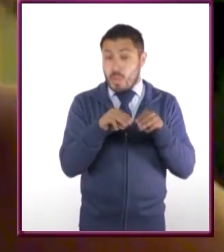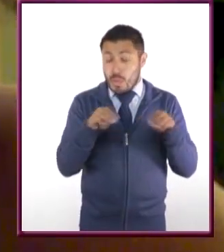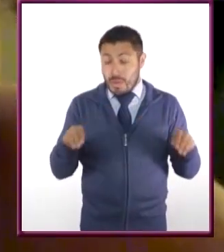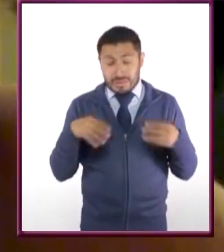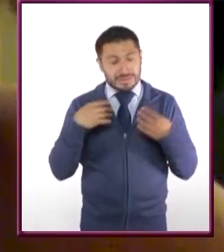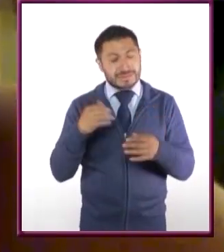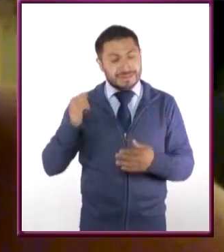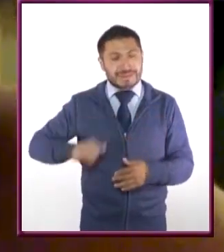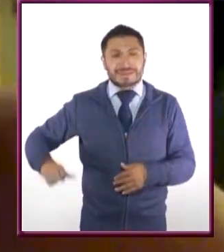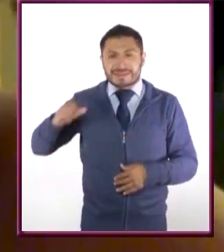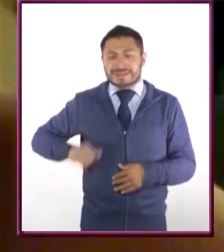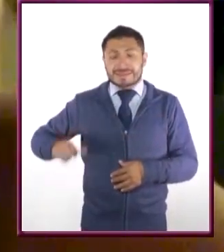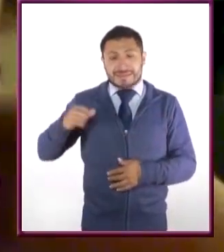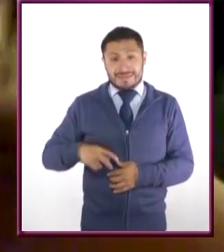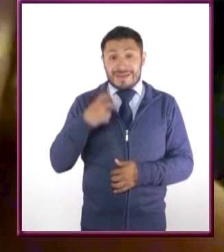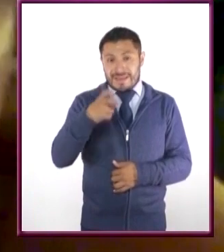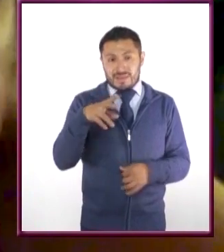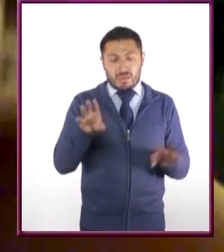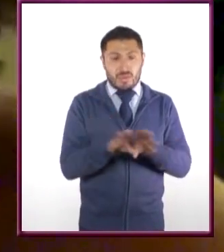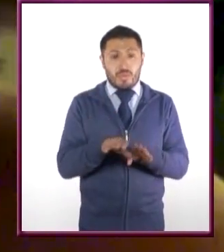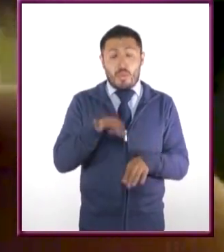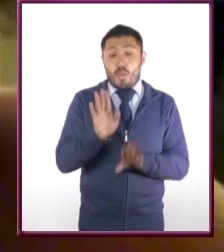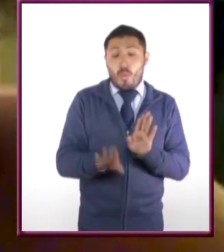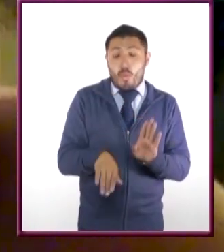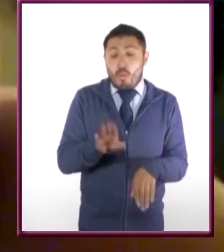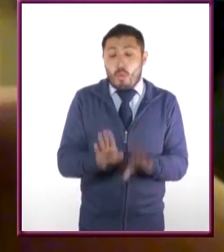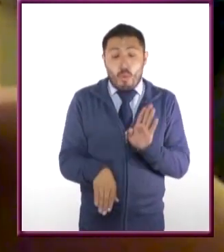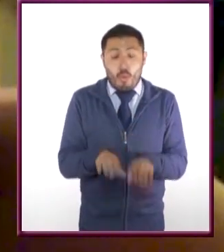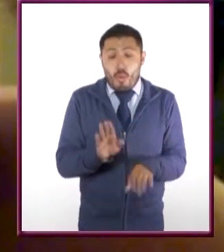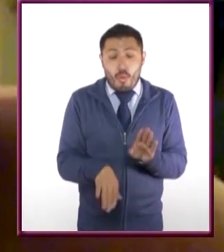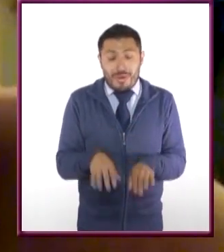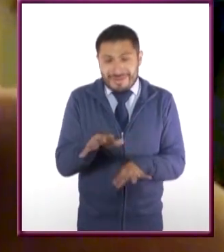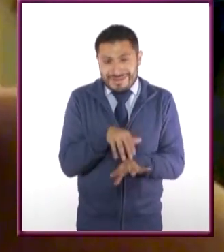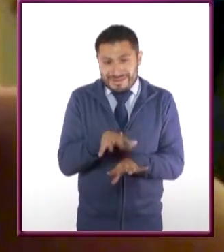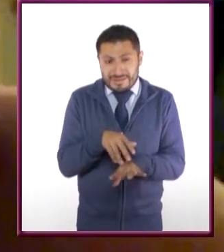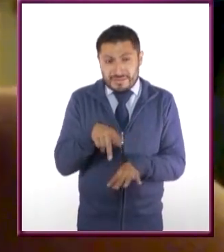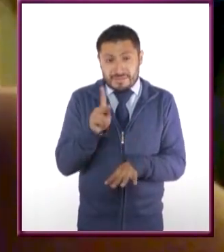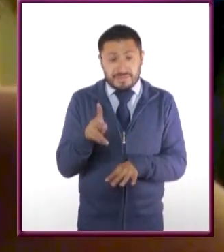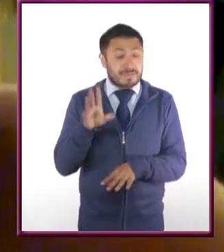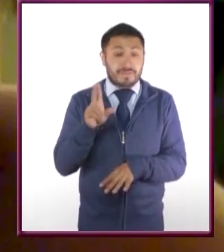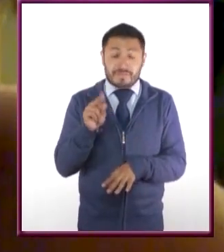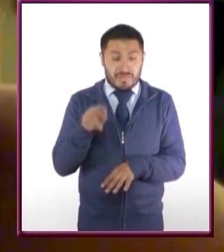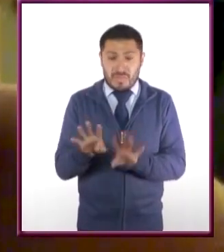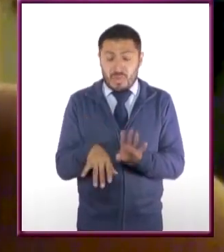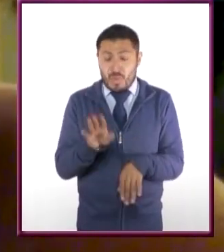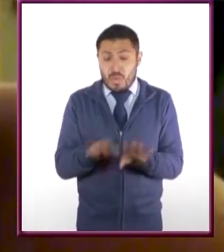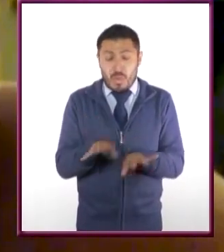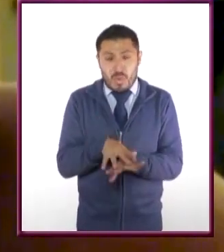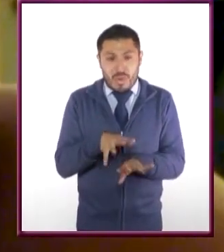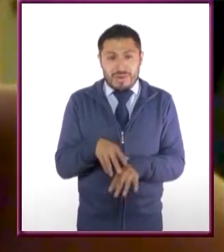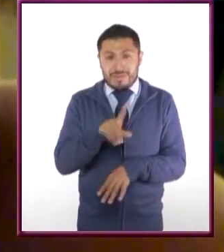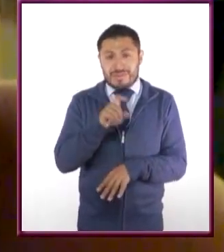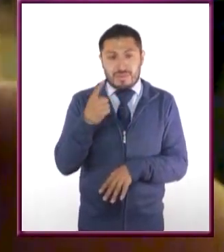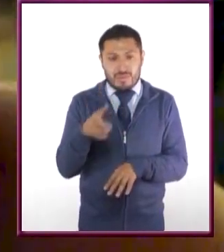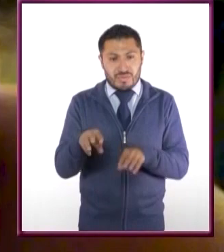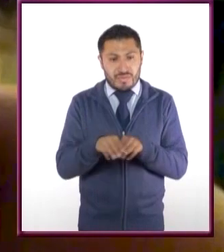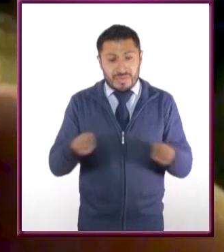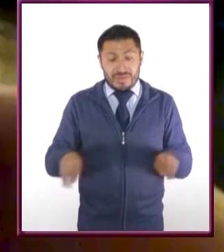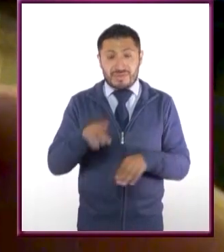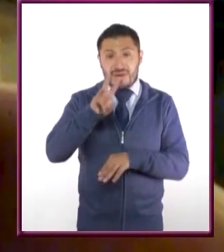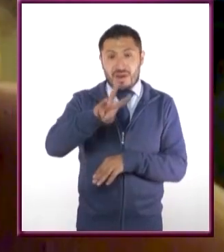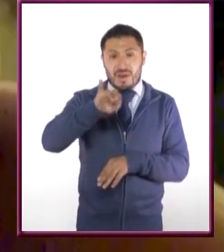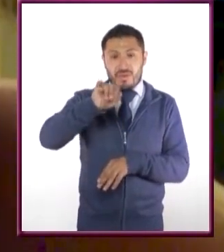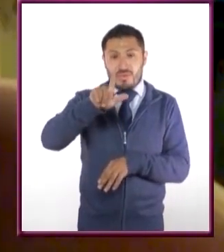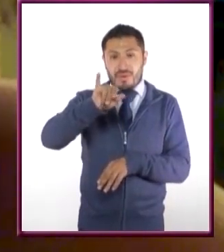Teníamos anteriormente, estos son con aletas. Sin aletas, el máximo es de 101 metros y este récord lo tiene